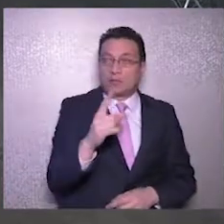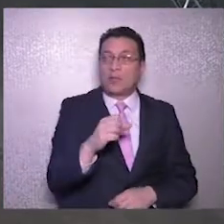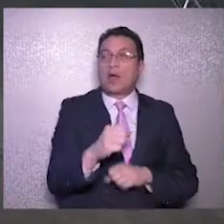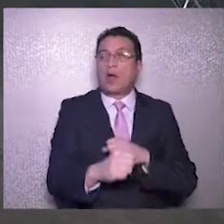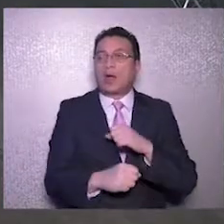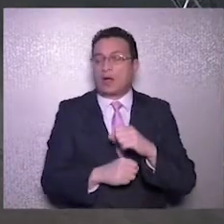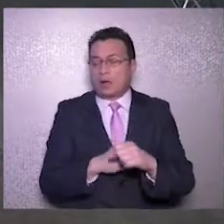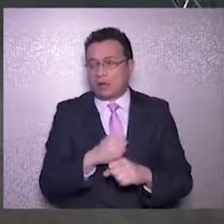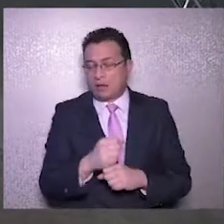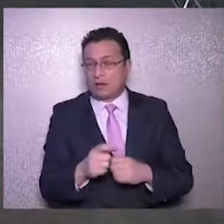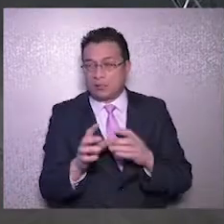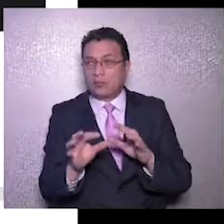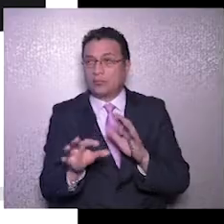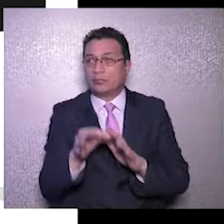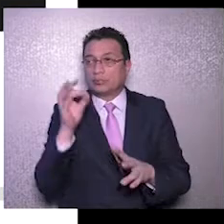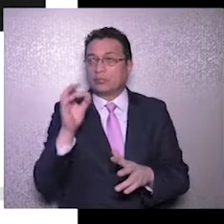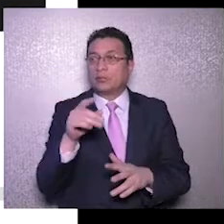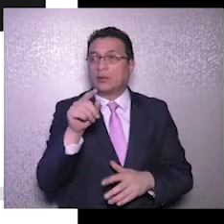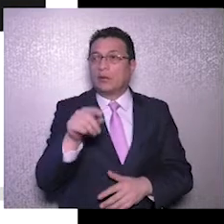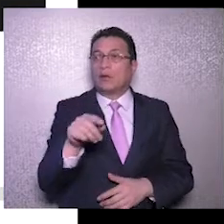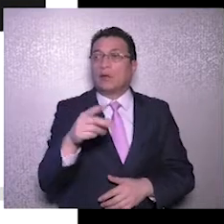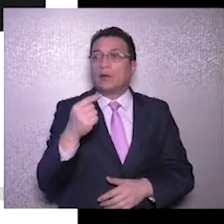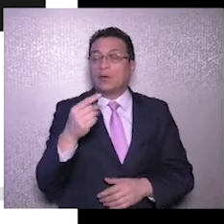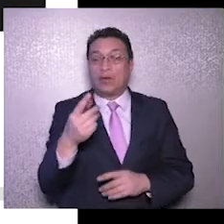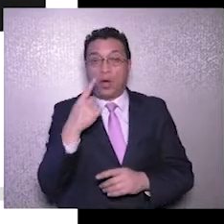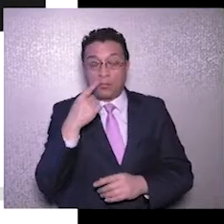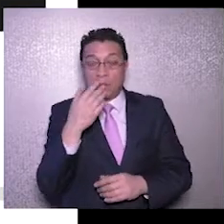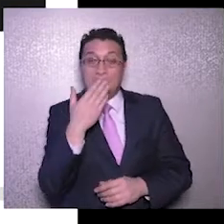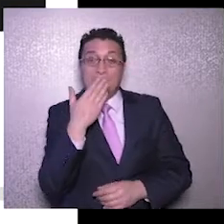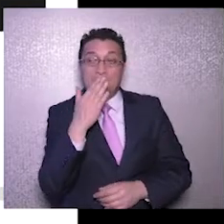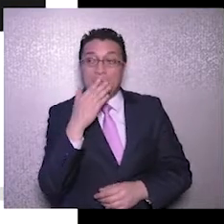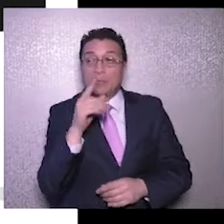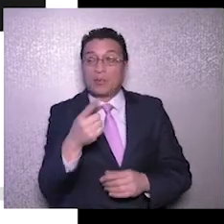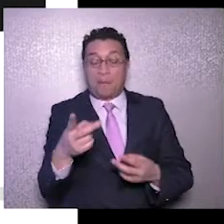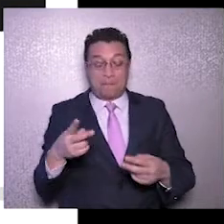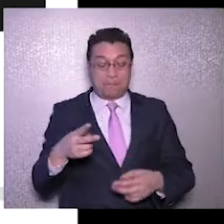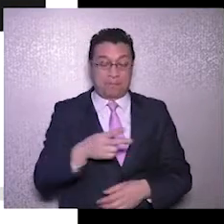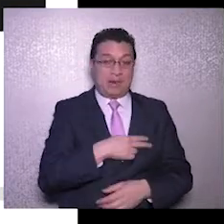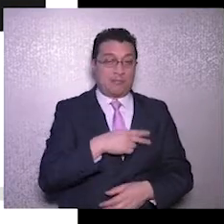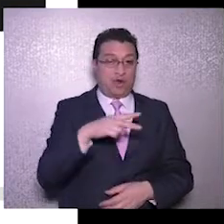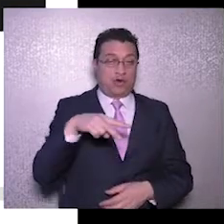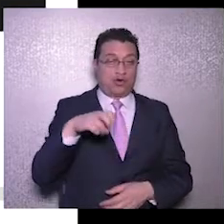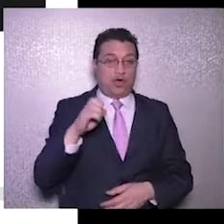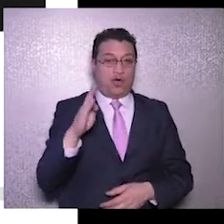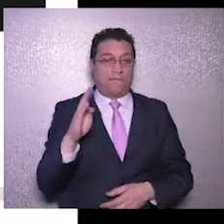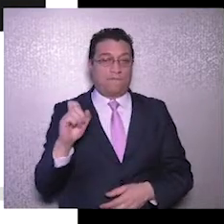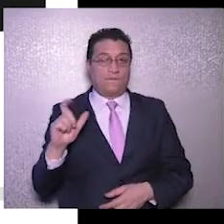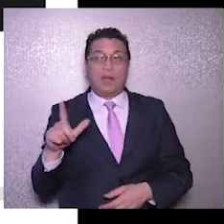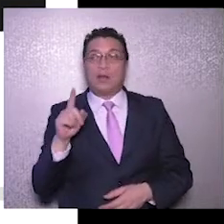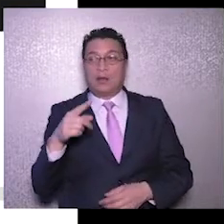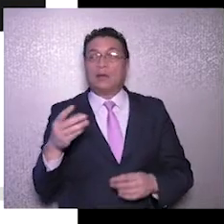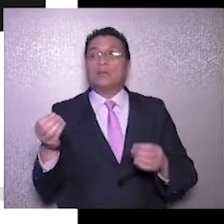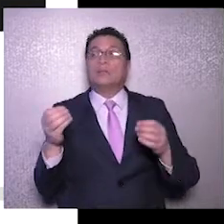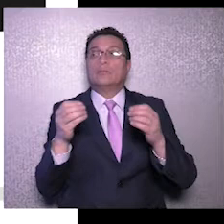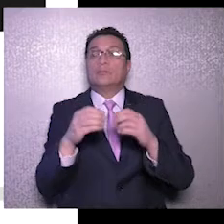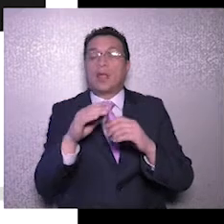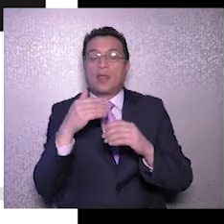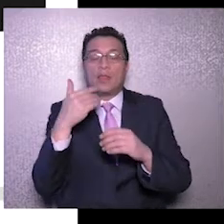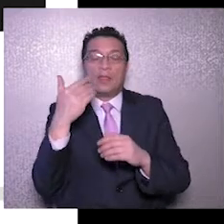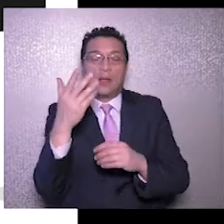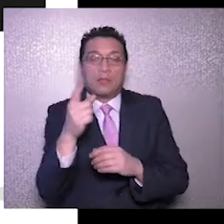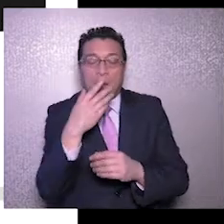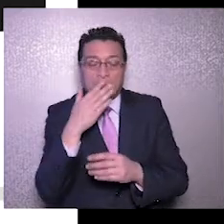el primer tipo que descubrió el TAC, el señor Hounsfield, por el cual se ganó un premio Nobel, no supo esta ecuación hasta muchos años después